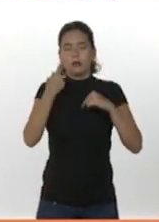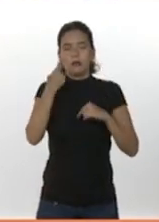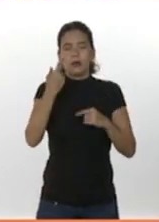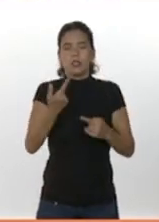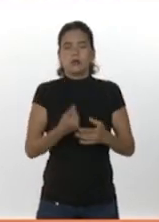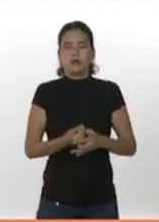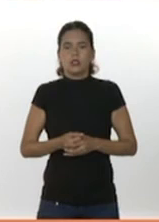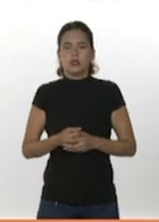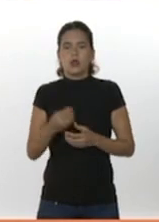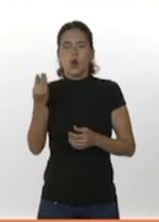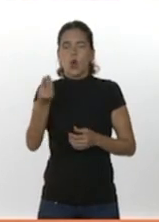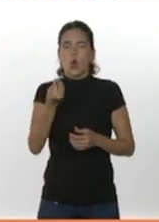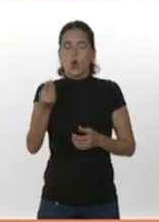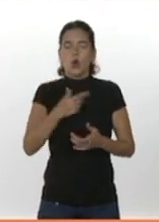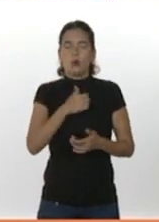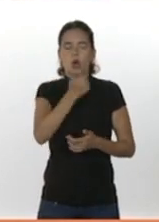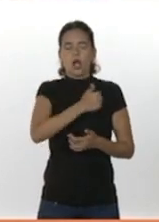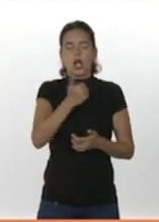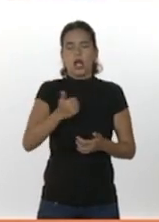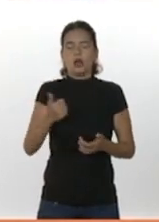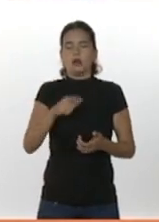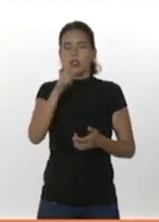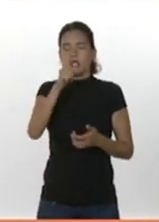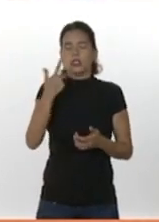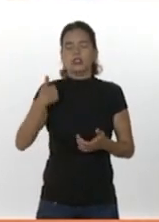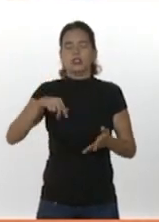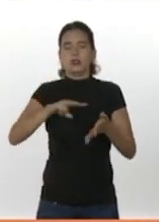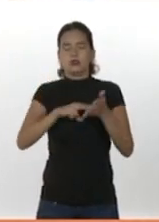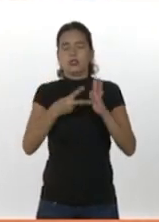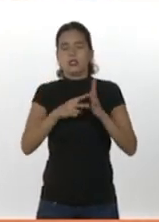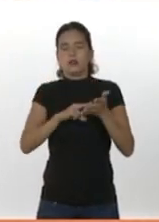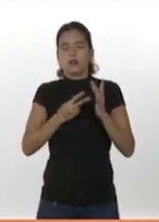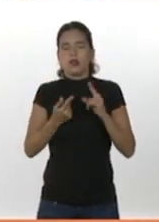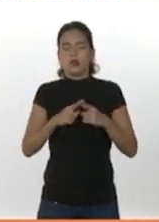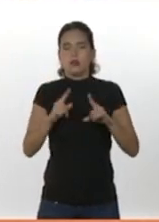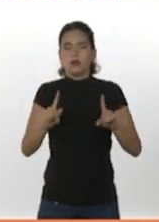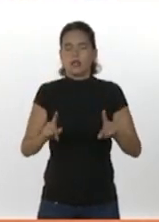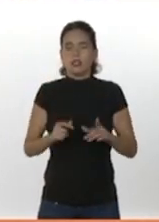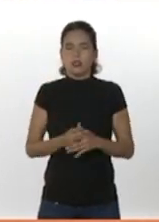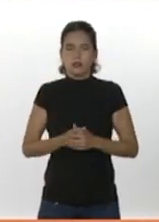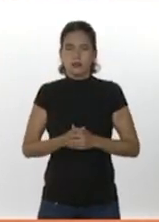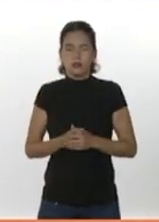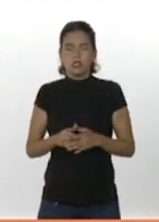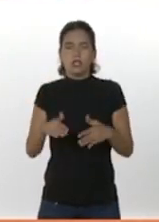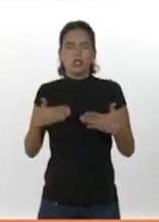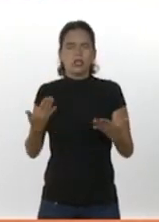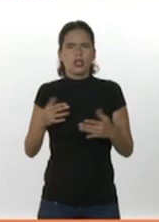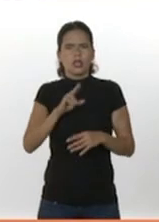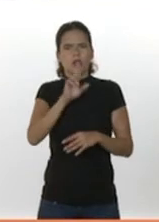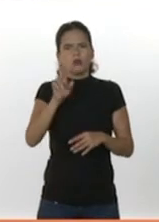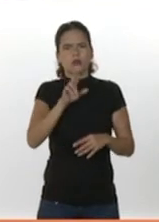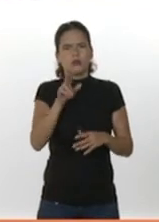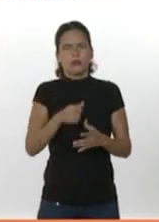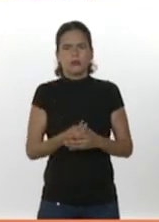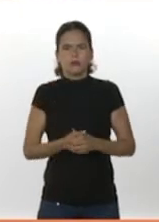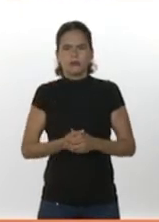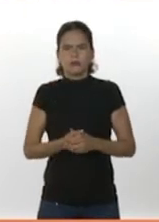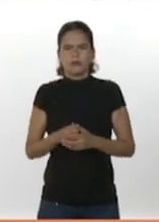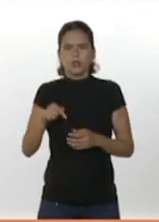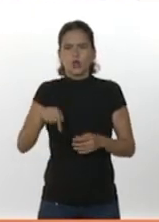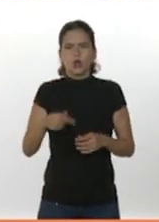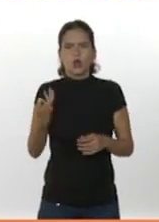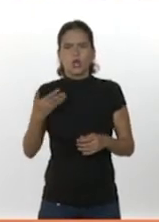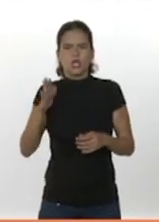observando cómo cada una de ellas tiene un significado distinto. ¿Y qué utilizaban? Bueno, hoy les